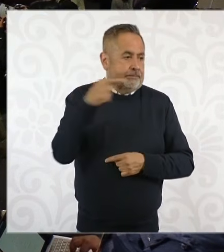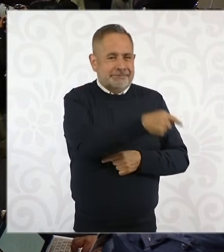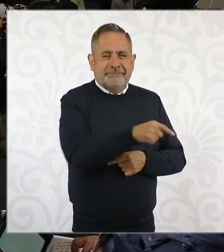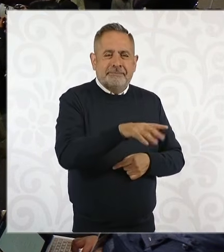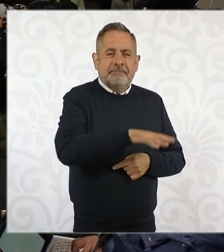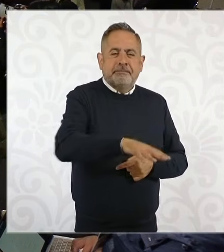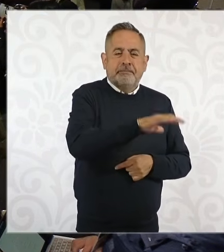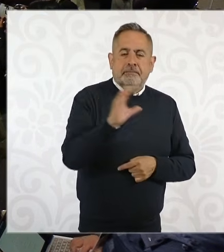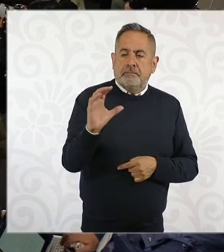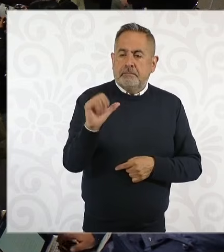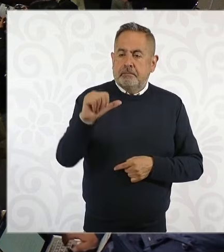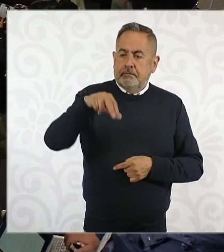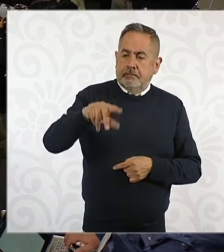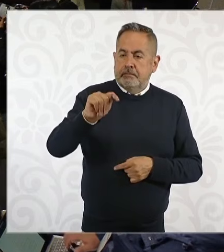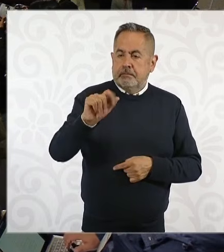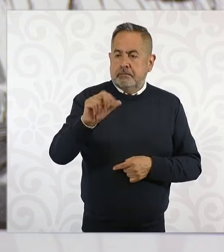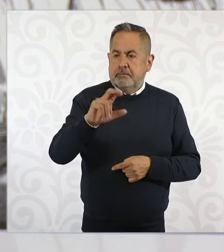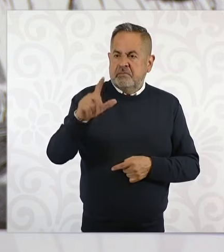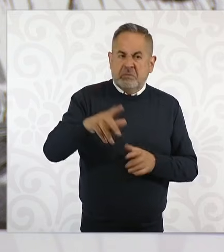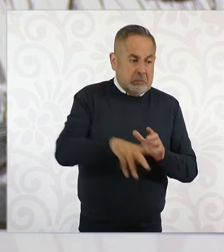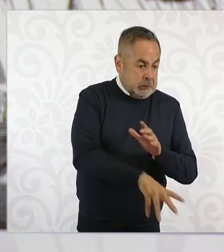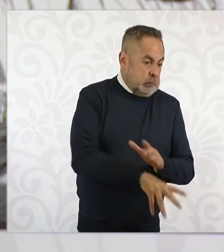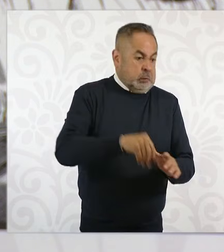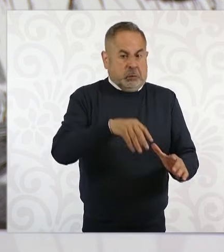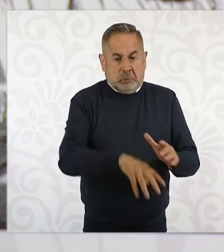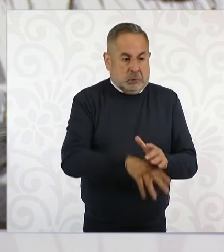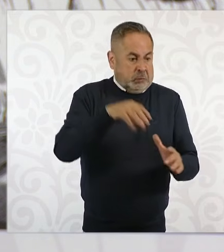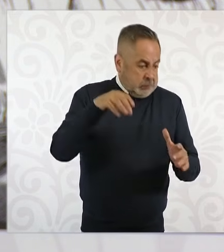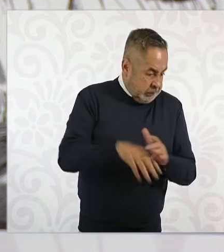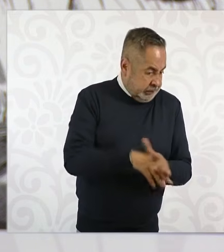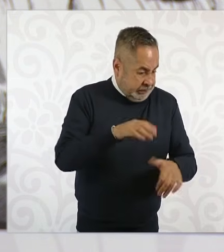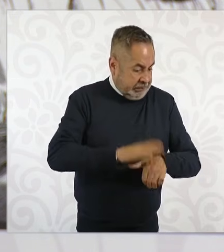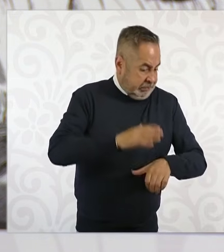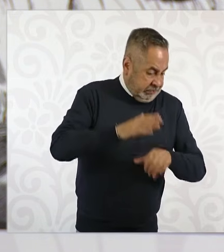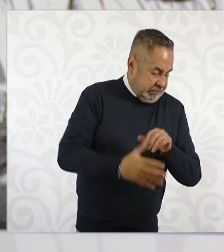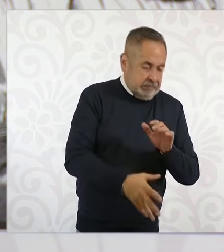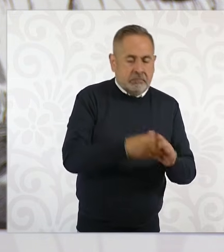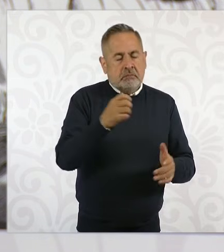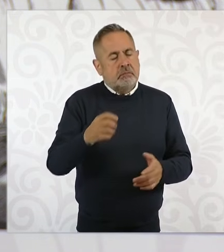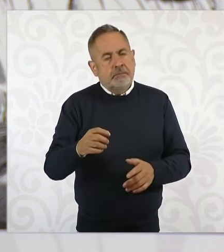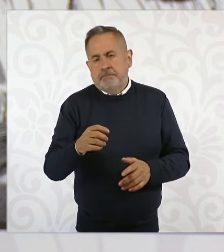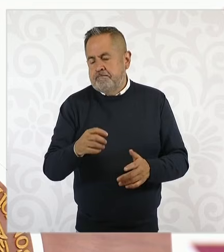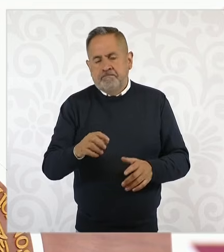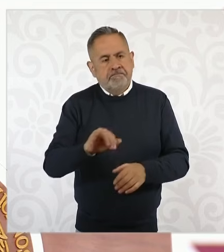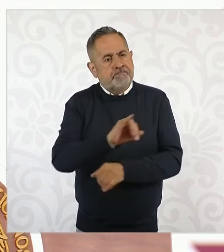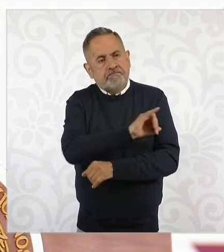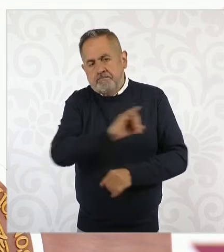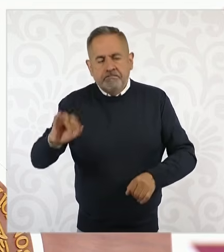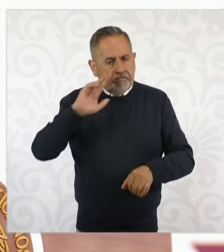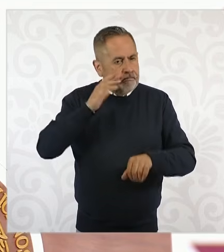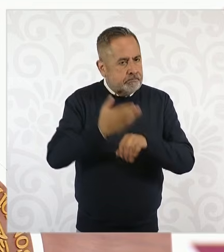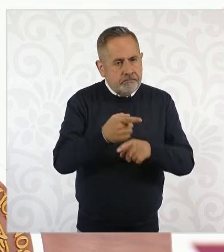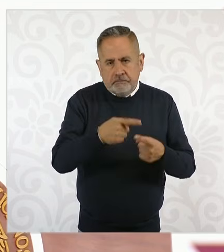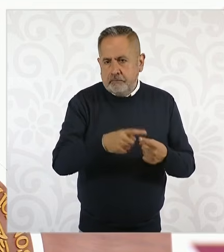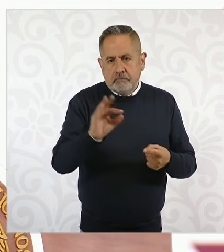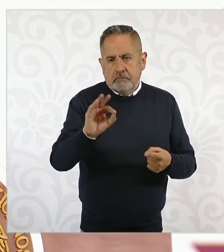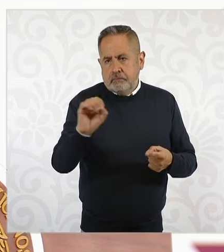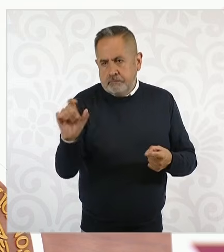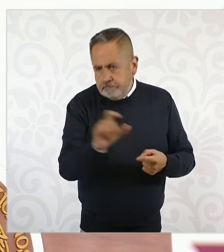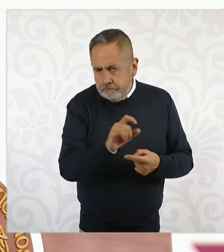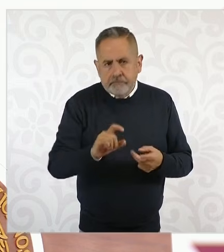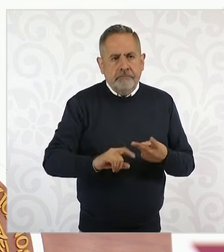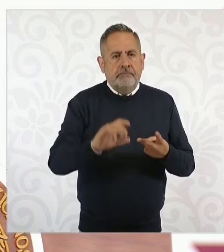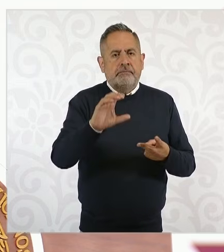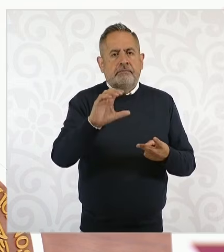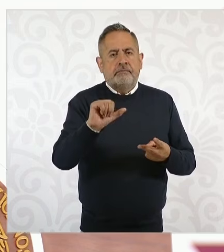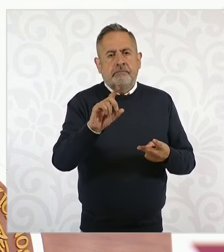Cantarell, muy irresponsable, en el sexenio de Fox y después de Calderón,